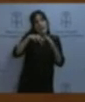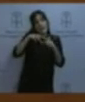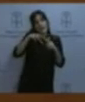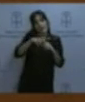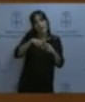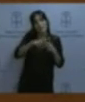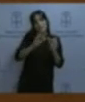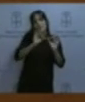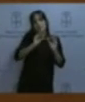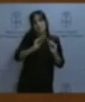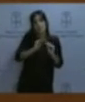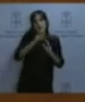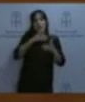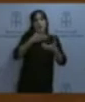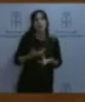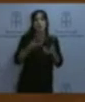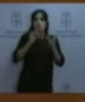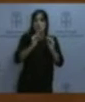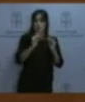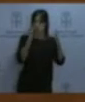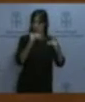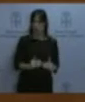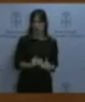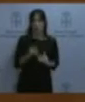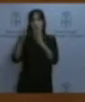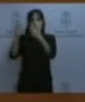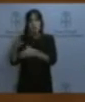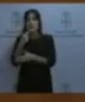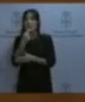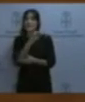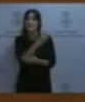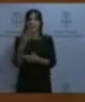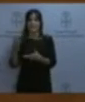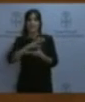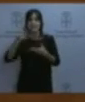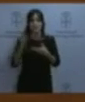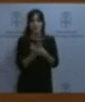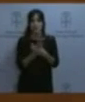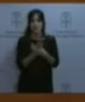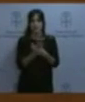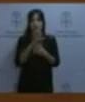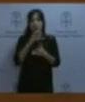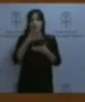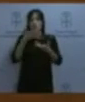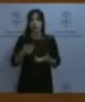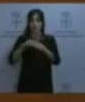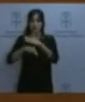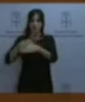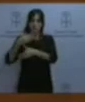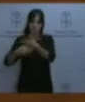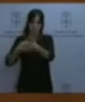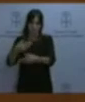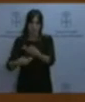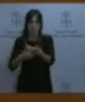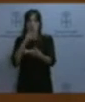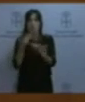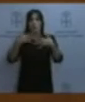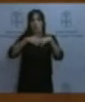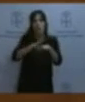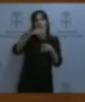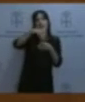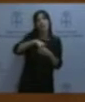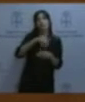se ha acometido su actualización. Usted me habla de 33 expedientes que están actualmente en proceso de inclusión en el IPCA.